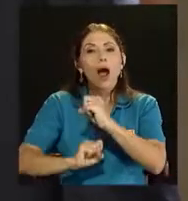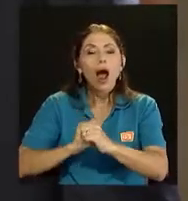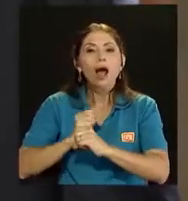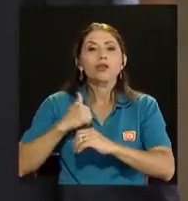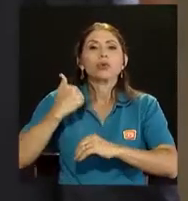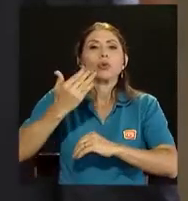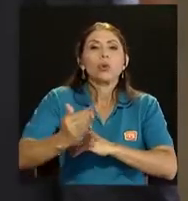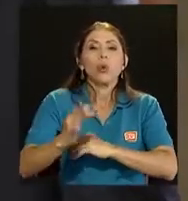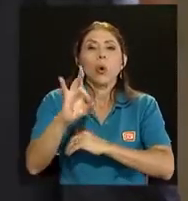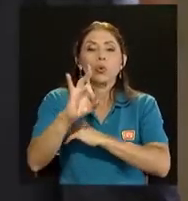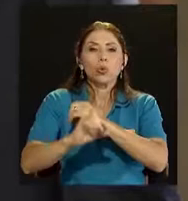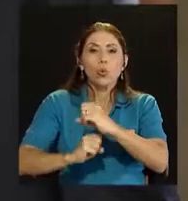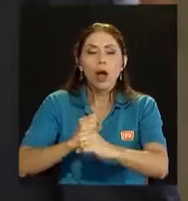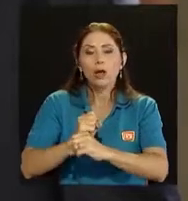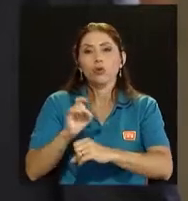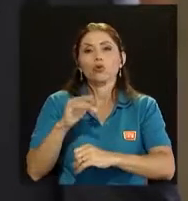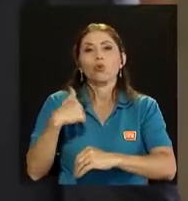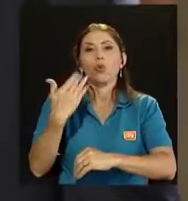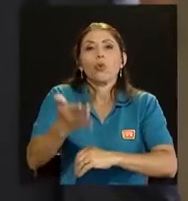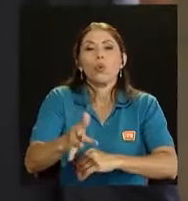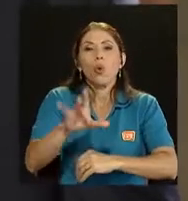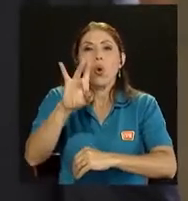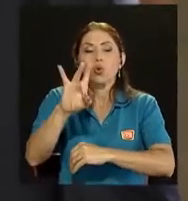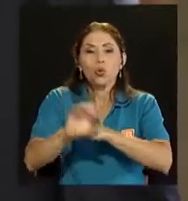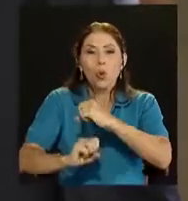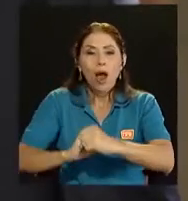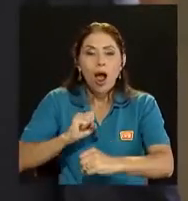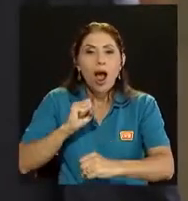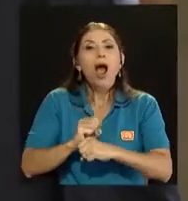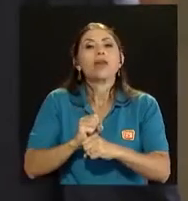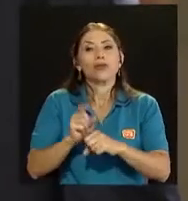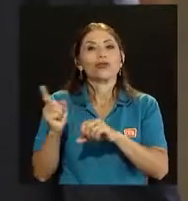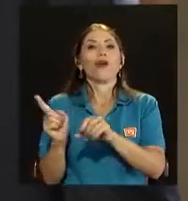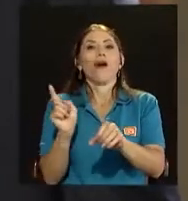un asiento no permanente en el Consejo.